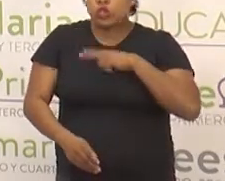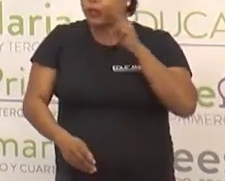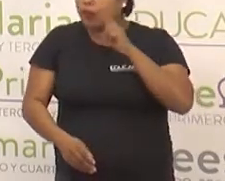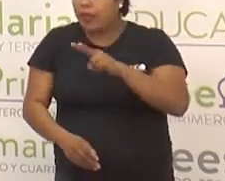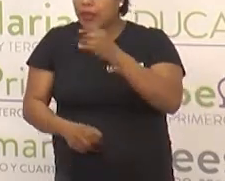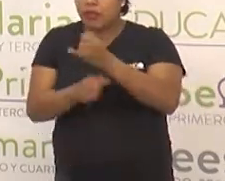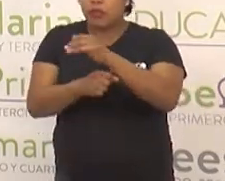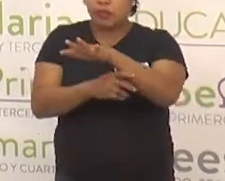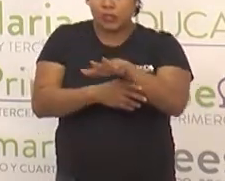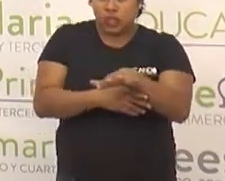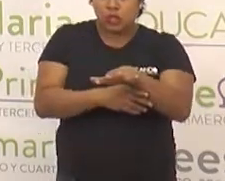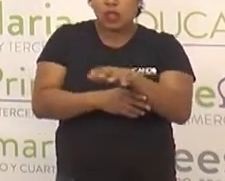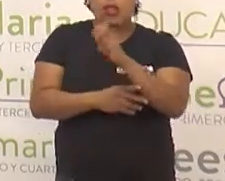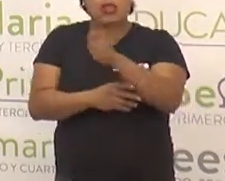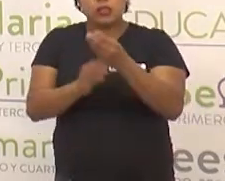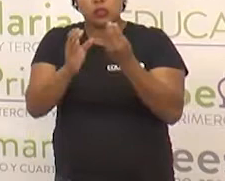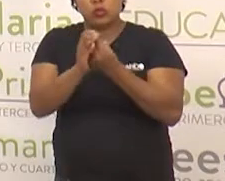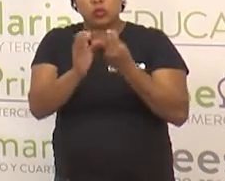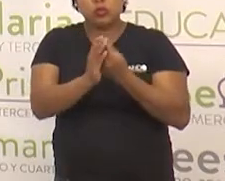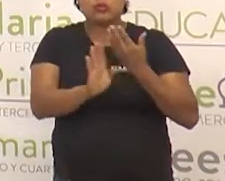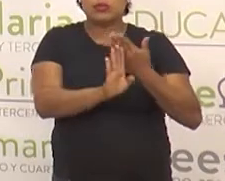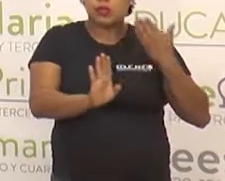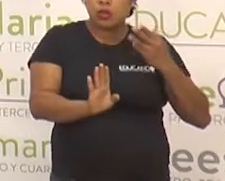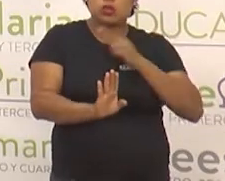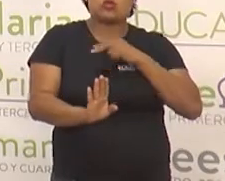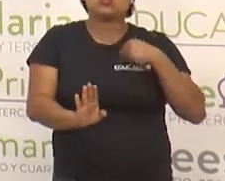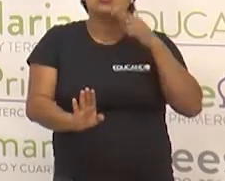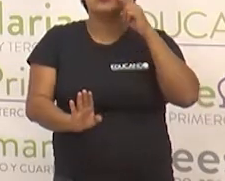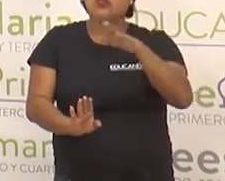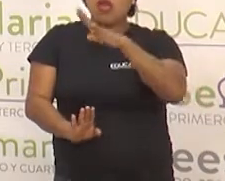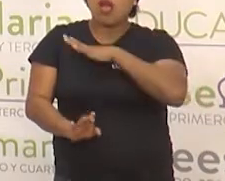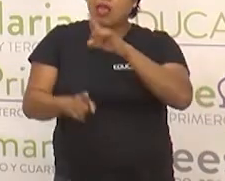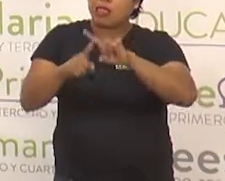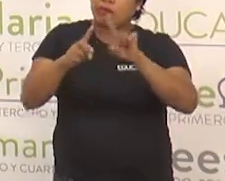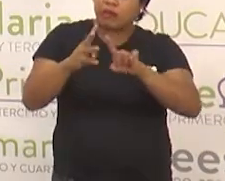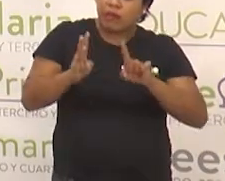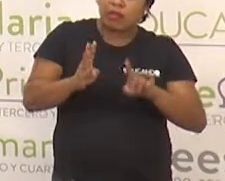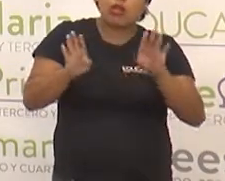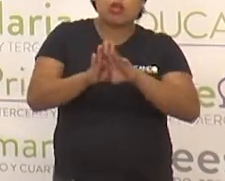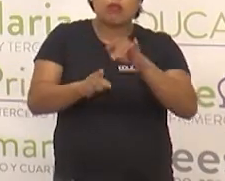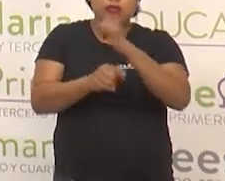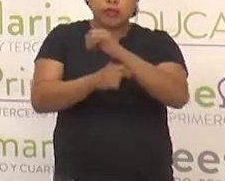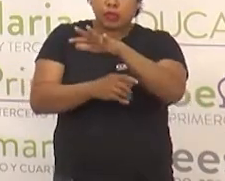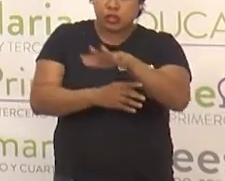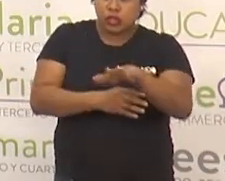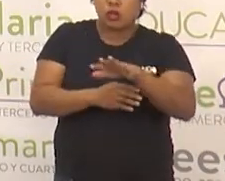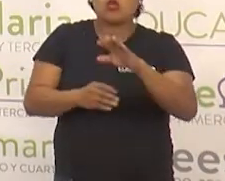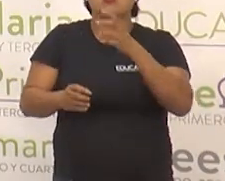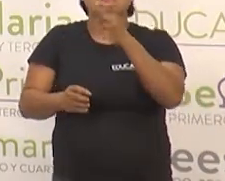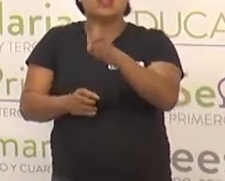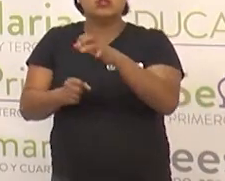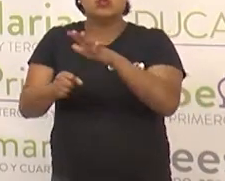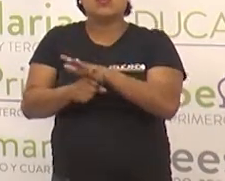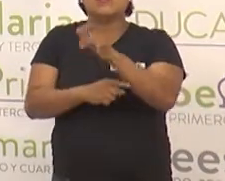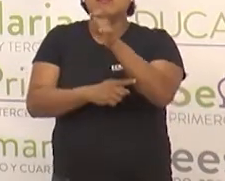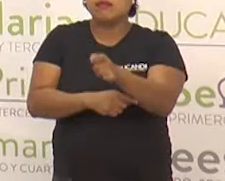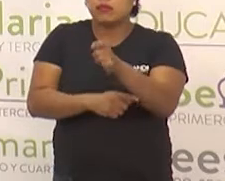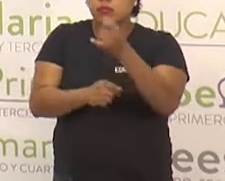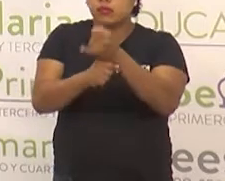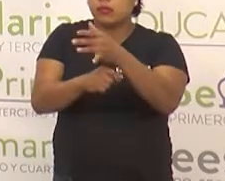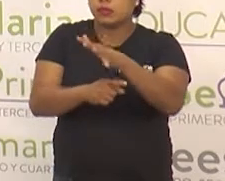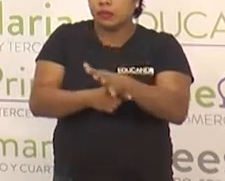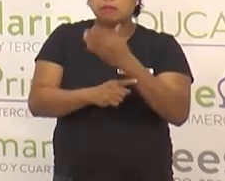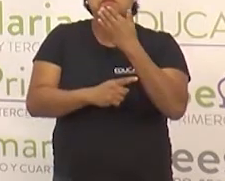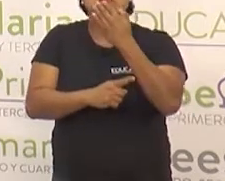Consultar fuentes de información. En sesiones anteriores vimos que había diversas fuentes de información. ¿Cuáles son esas fuentes de